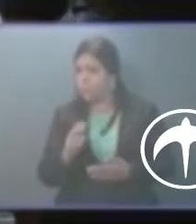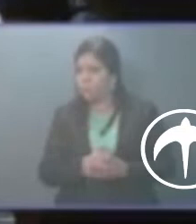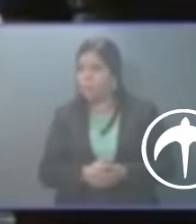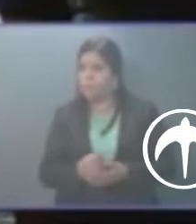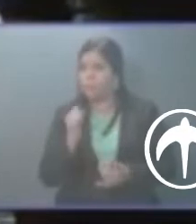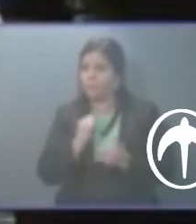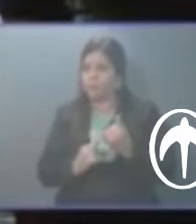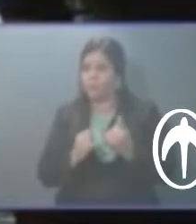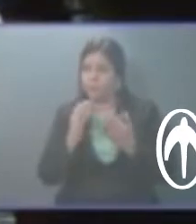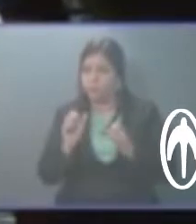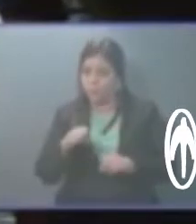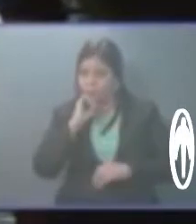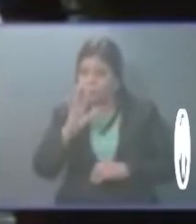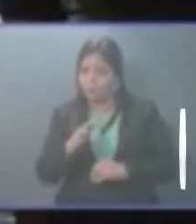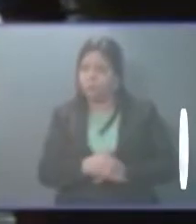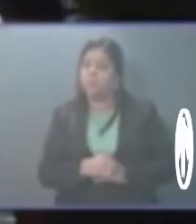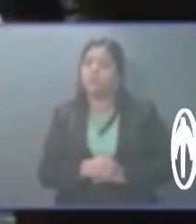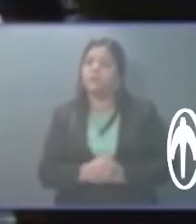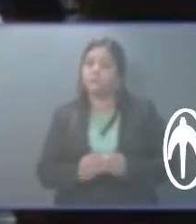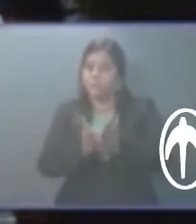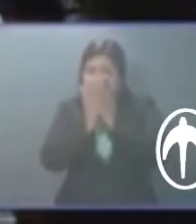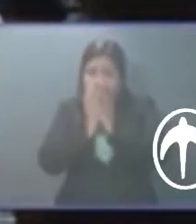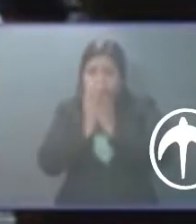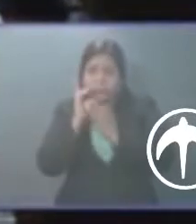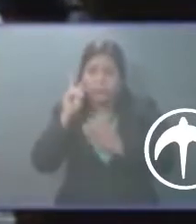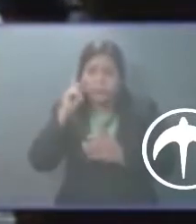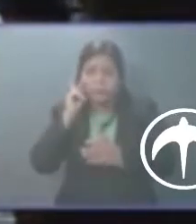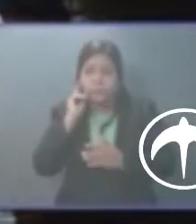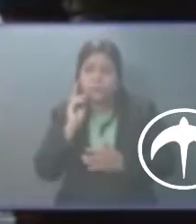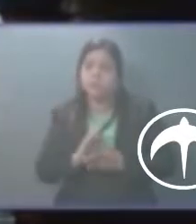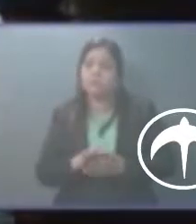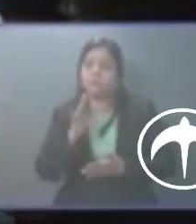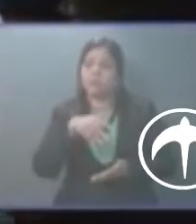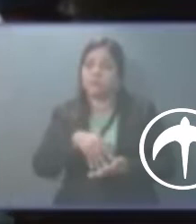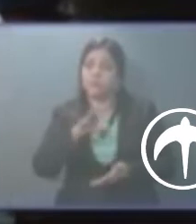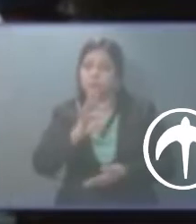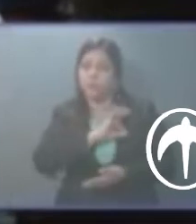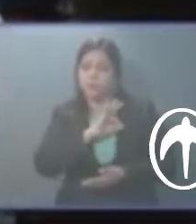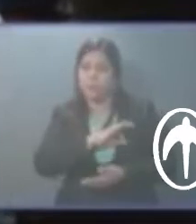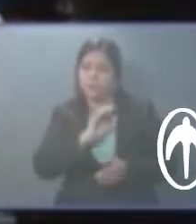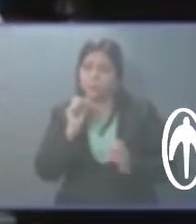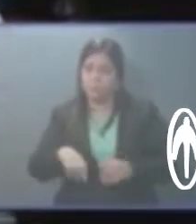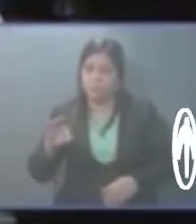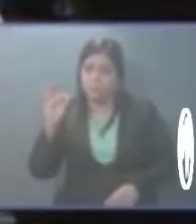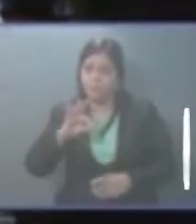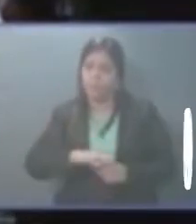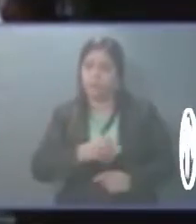final exprese el agua constituye un bien público, por favor votar.